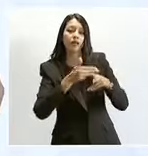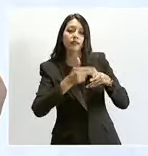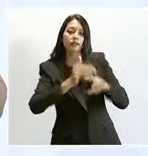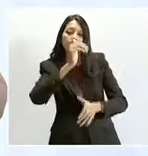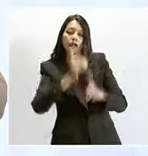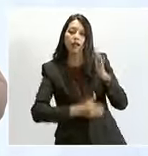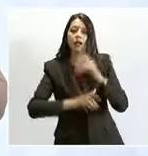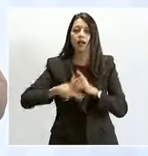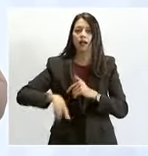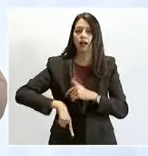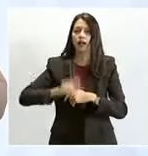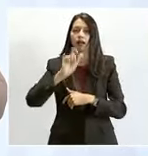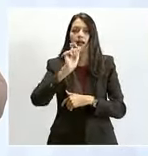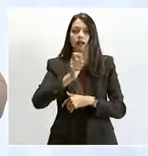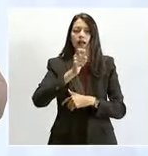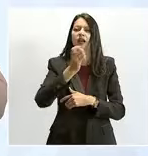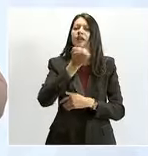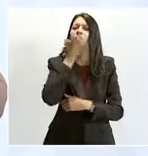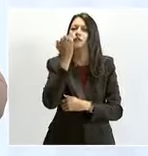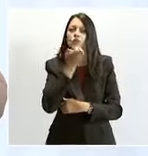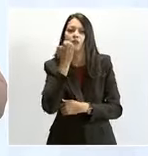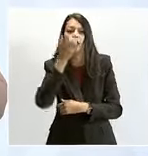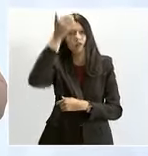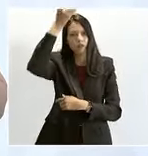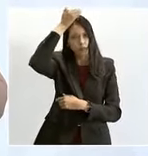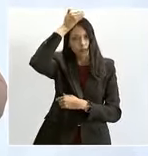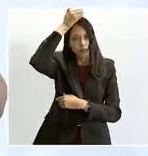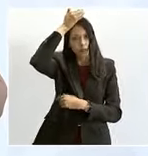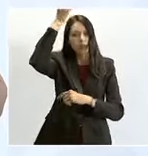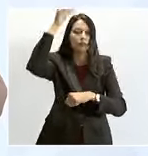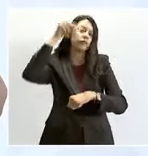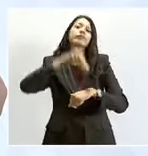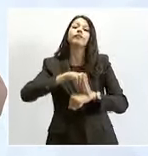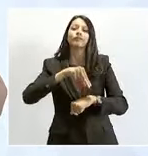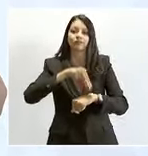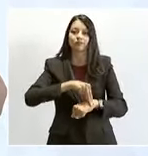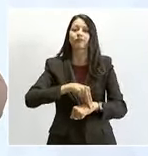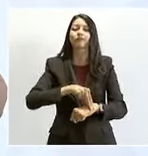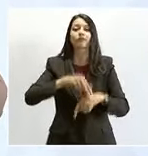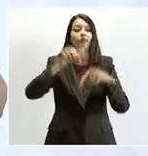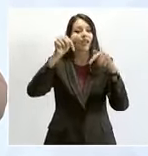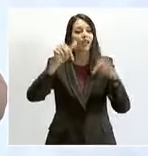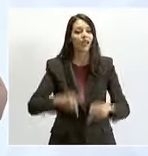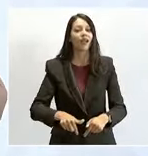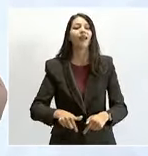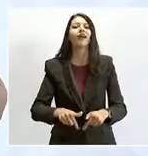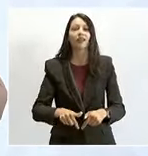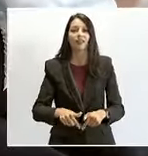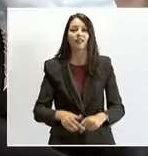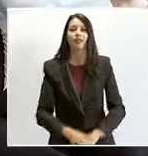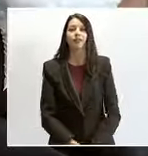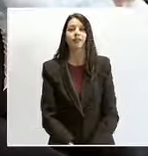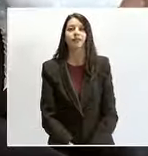sean escuelas de enfermería y de medicina y aquí van